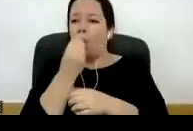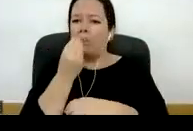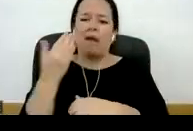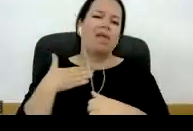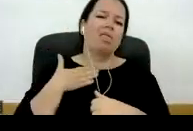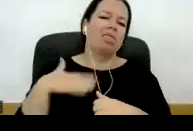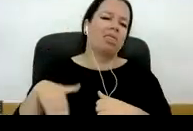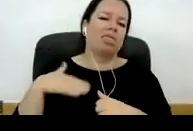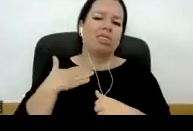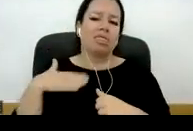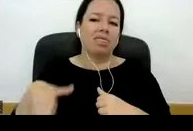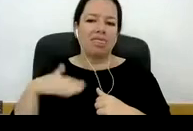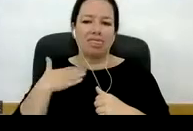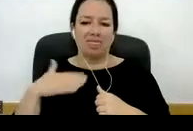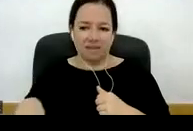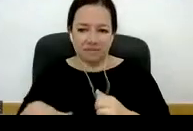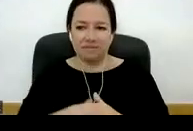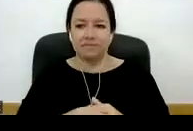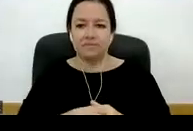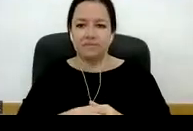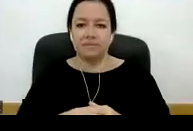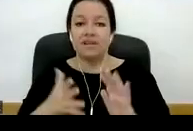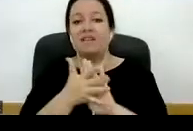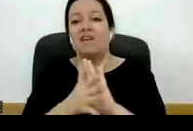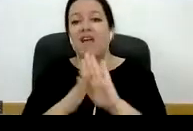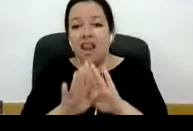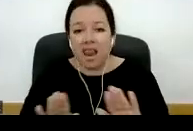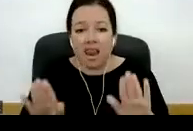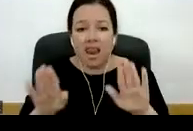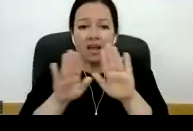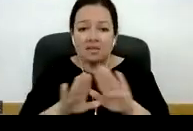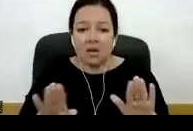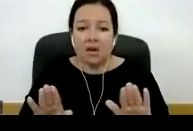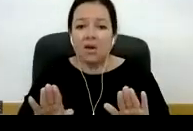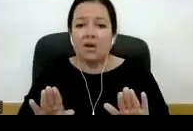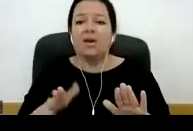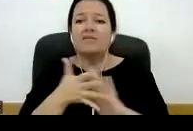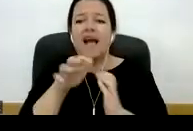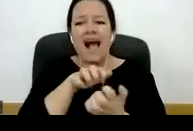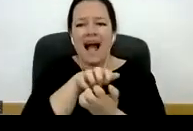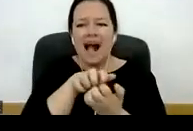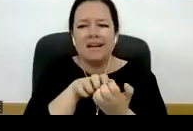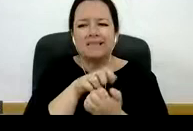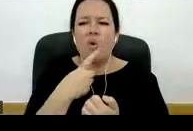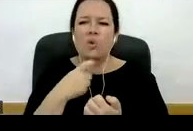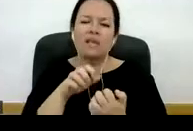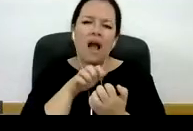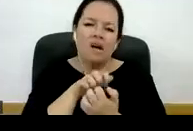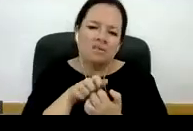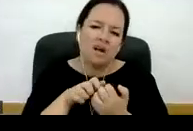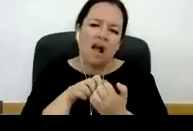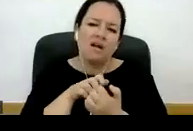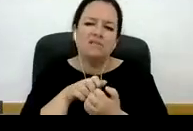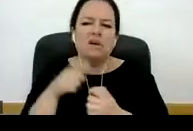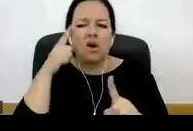menos apetito. Nuestra dentición acaba afectándose, nos va a costar más masticar los alimentos, vamos a buscar